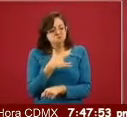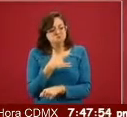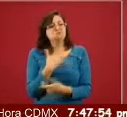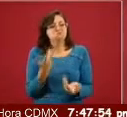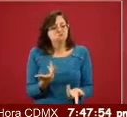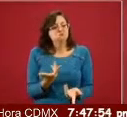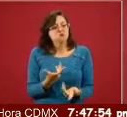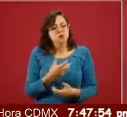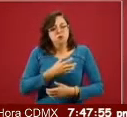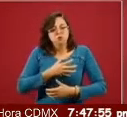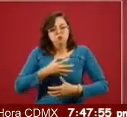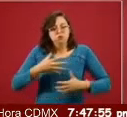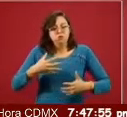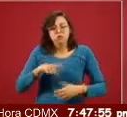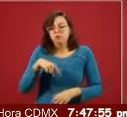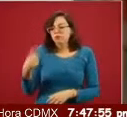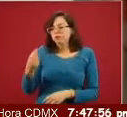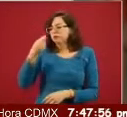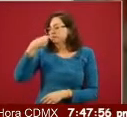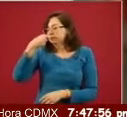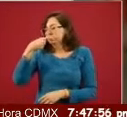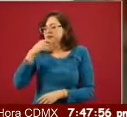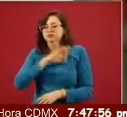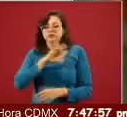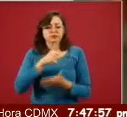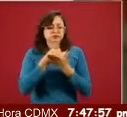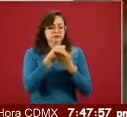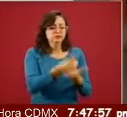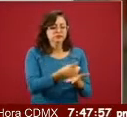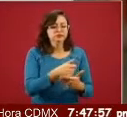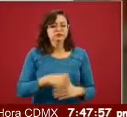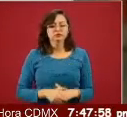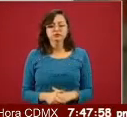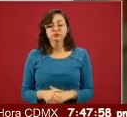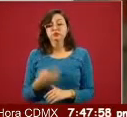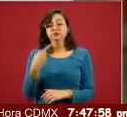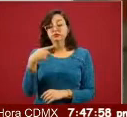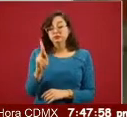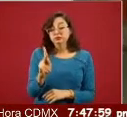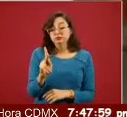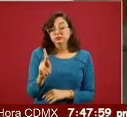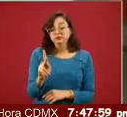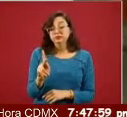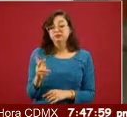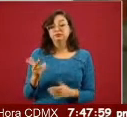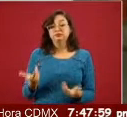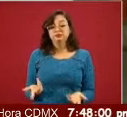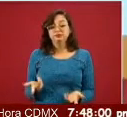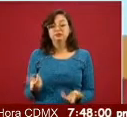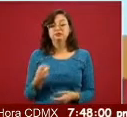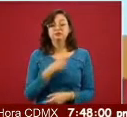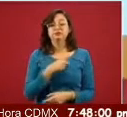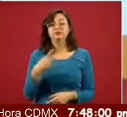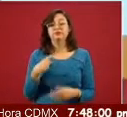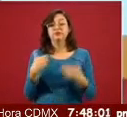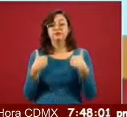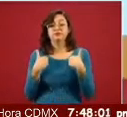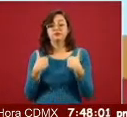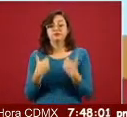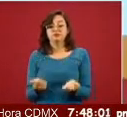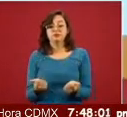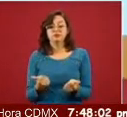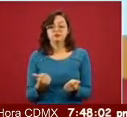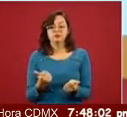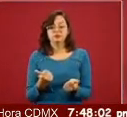pensar que Tocilizumab iba a ser un medicamento útil. Lo cierto es que tenemos que tener claridad de qué